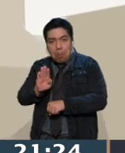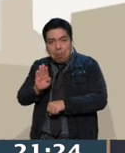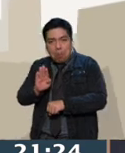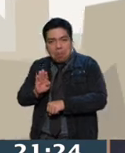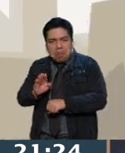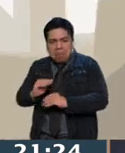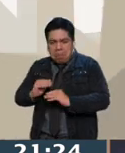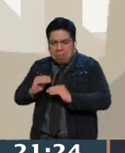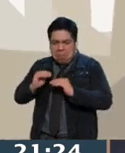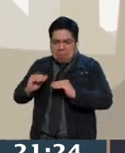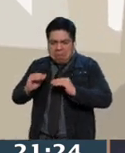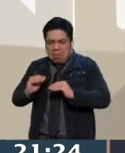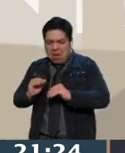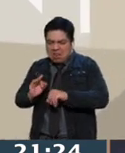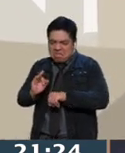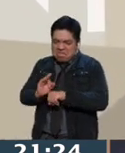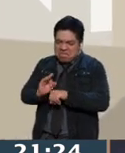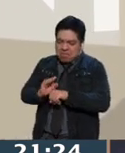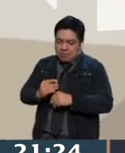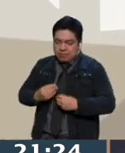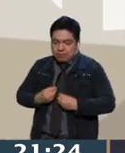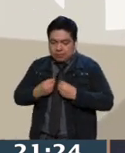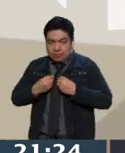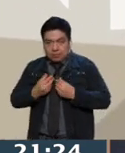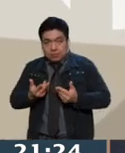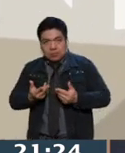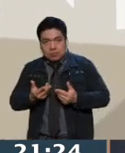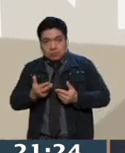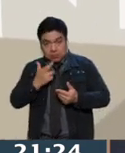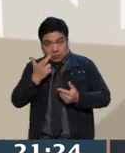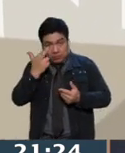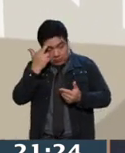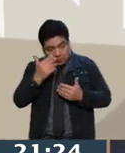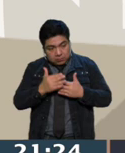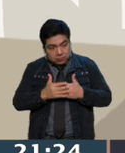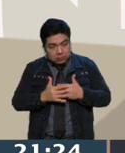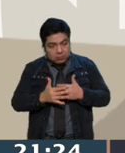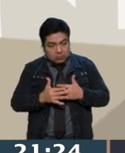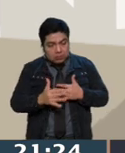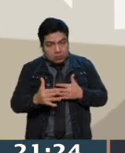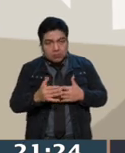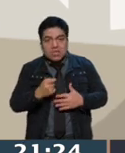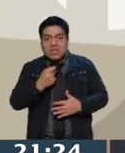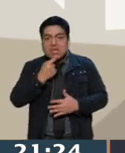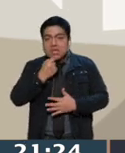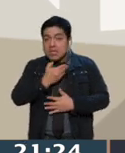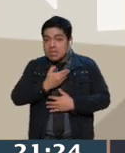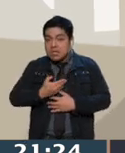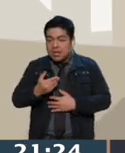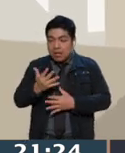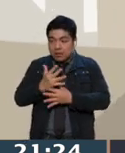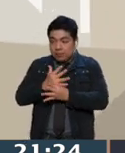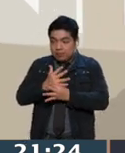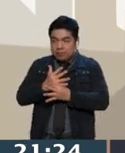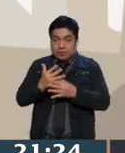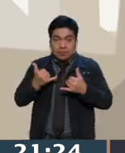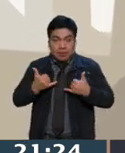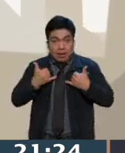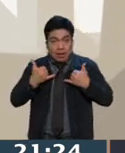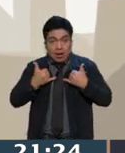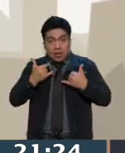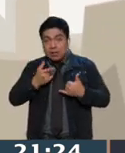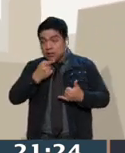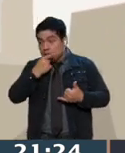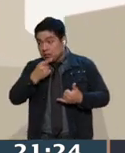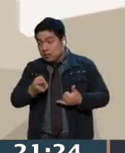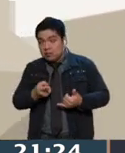de máximas para la sobrevivencia. Recordemos todo lo que pasó, ahora sí que como dice el presidente Andrés Manuel López Obrador para los jóvenes,